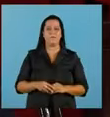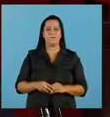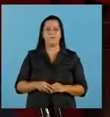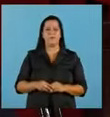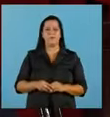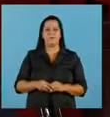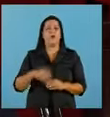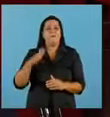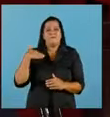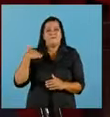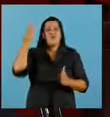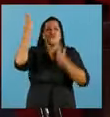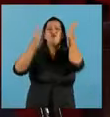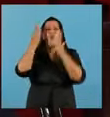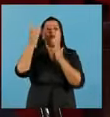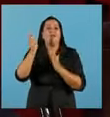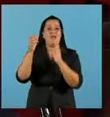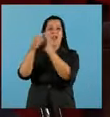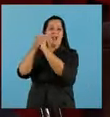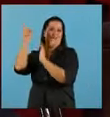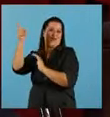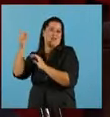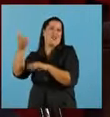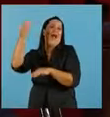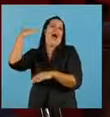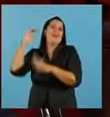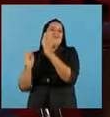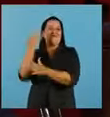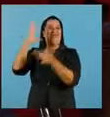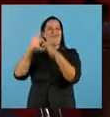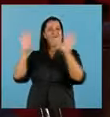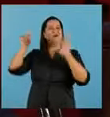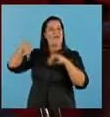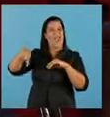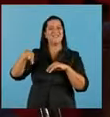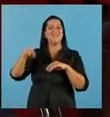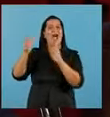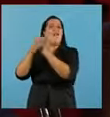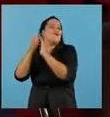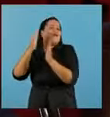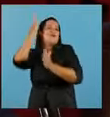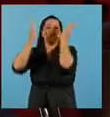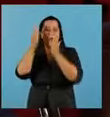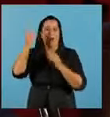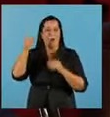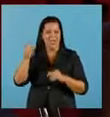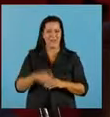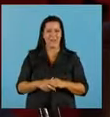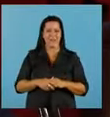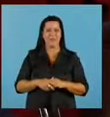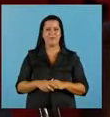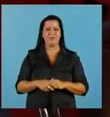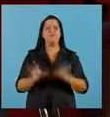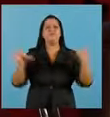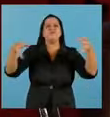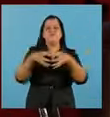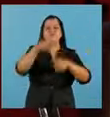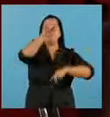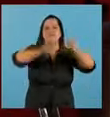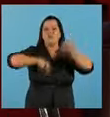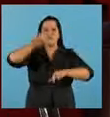de un sueño que Raúl Alfonsín, en los albores de nuestra democracia, tuvo: el Cuerpo de Administradores Gubernamentales. Un